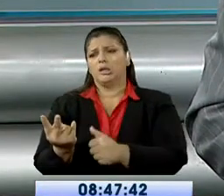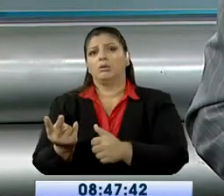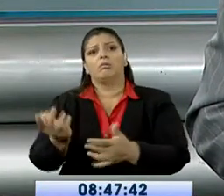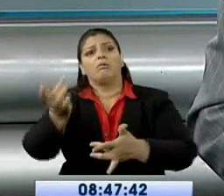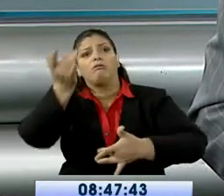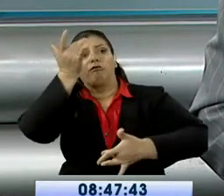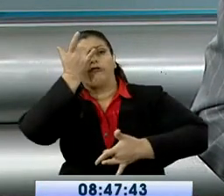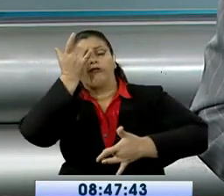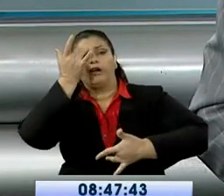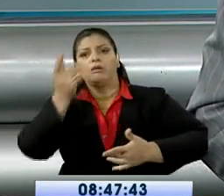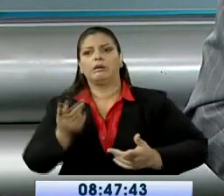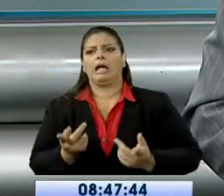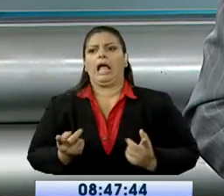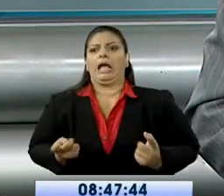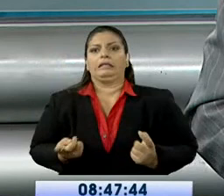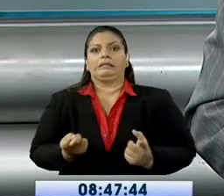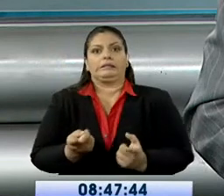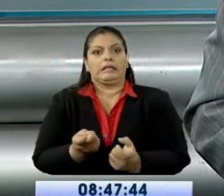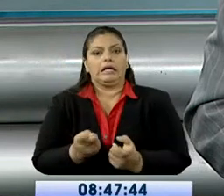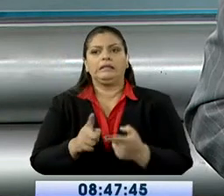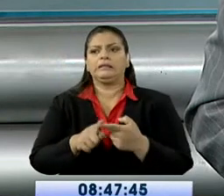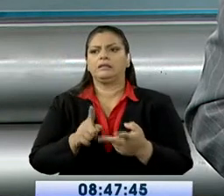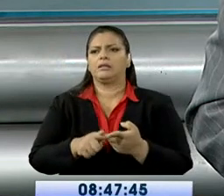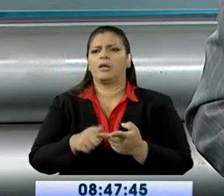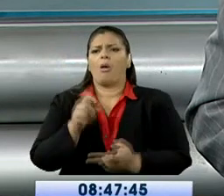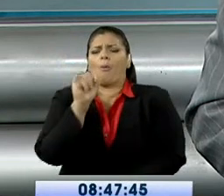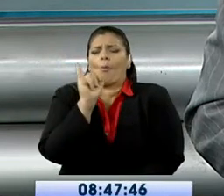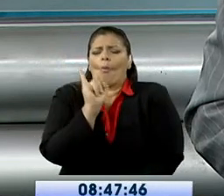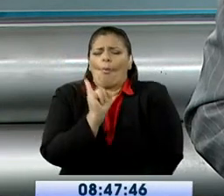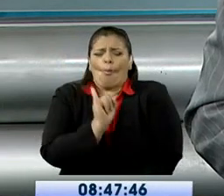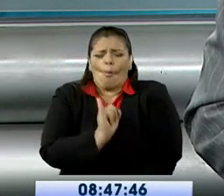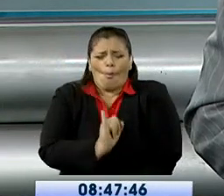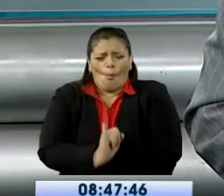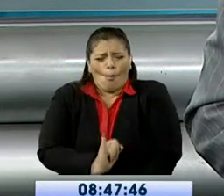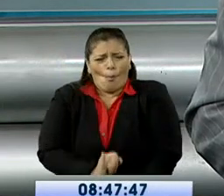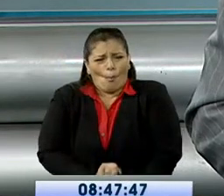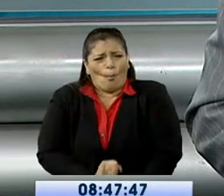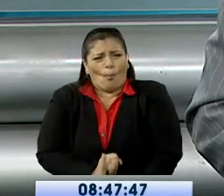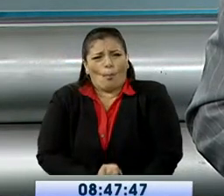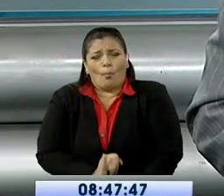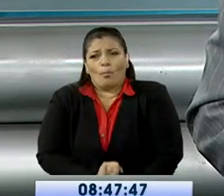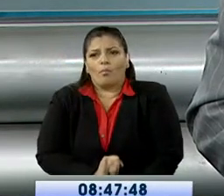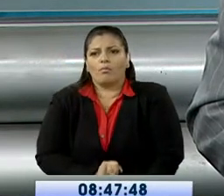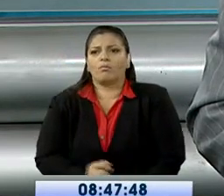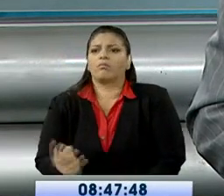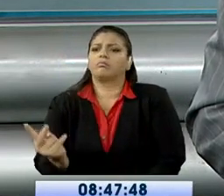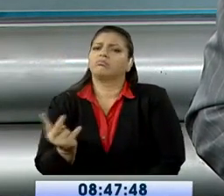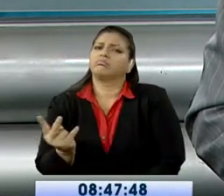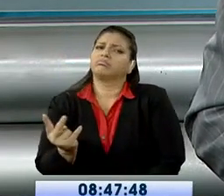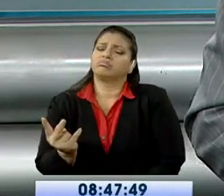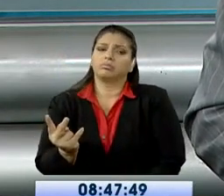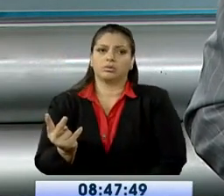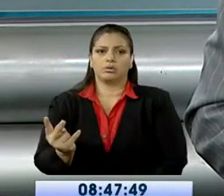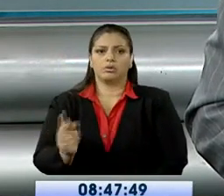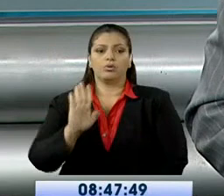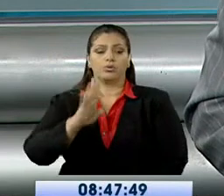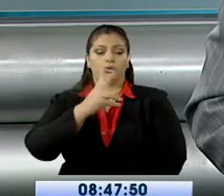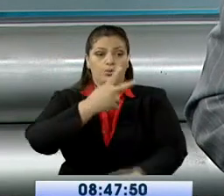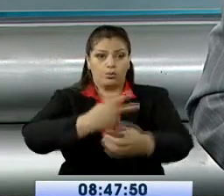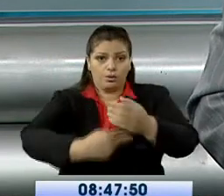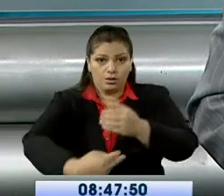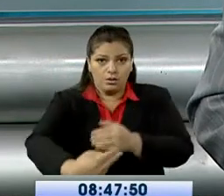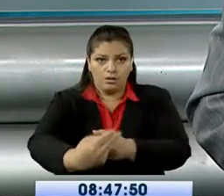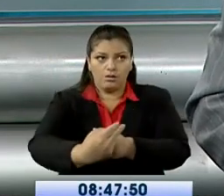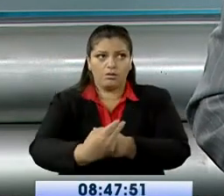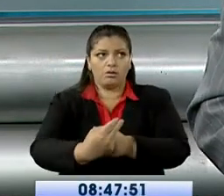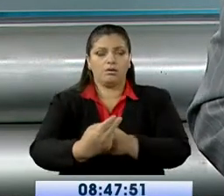y desnutrición. Solo cuentan con la ayuda de un único hijo, quien vende botellas de agua en la calle, o sea, botellas